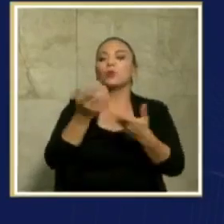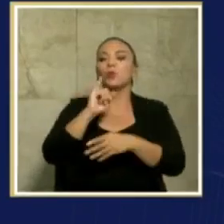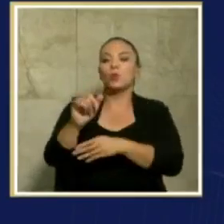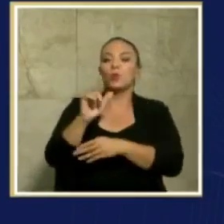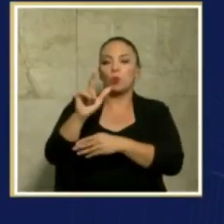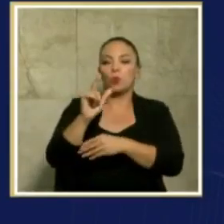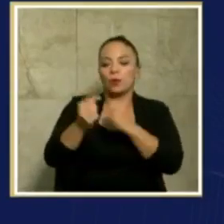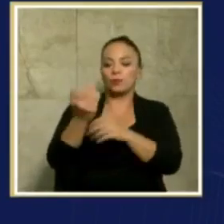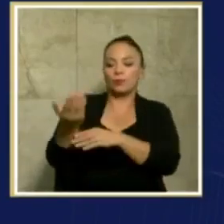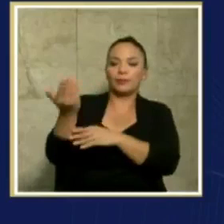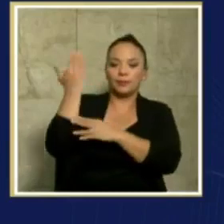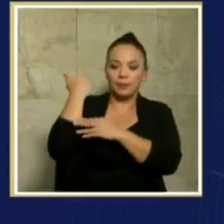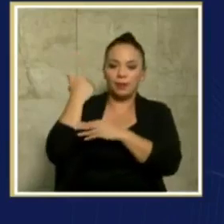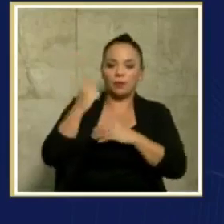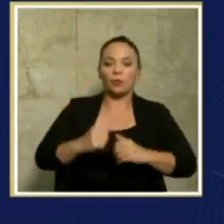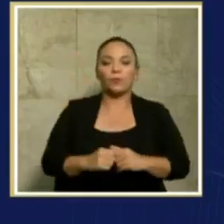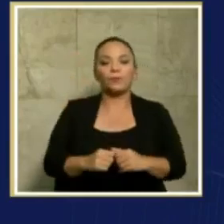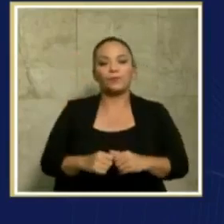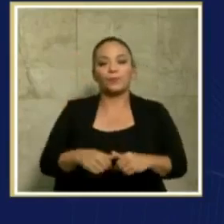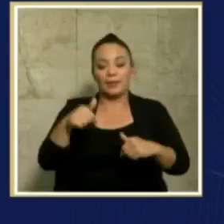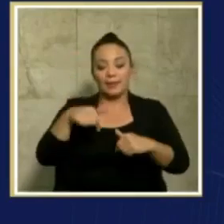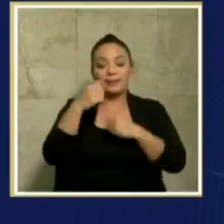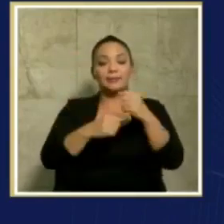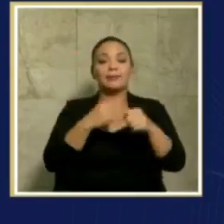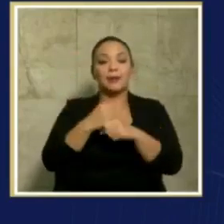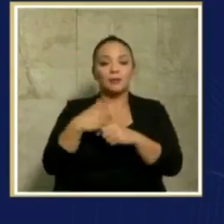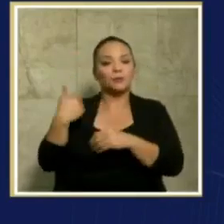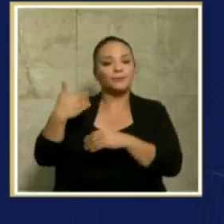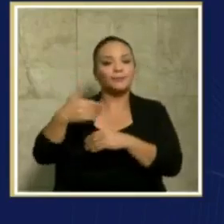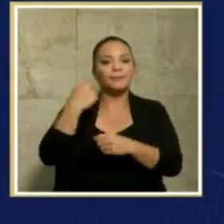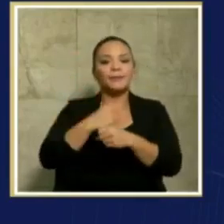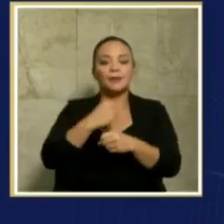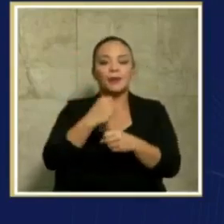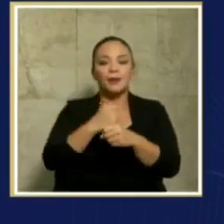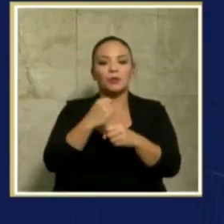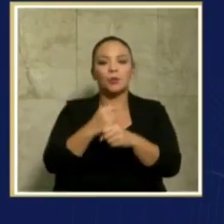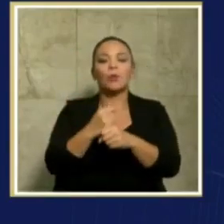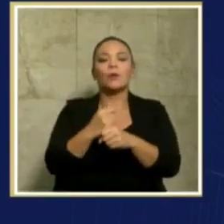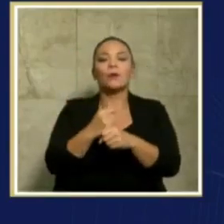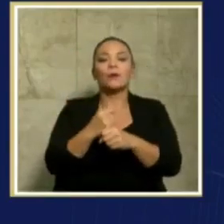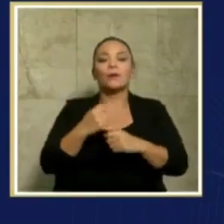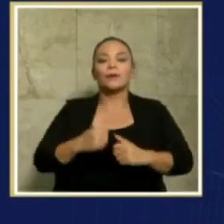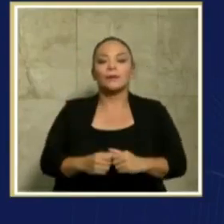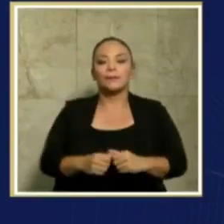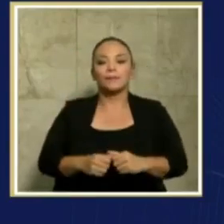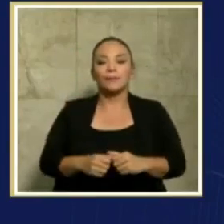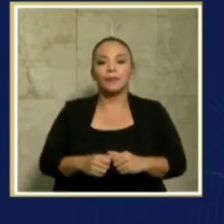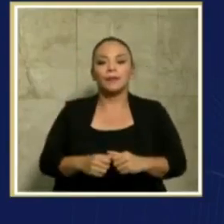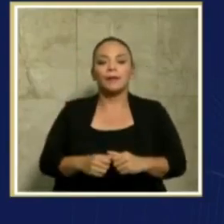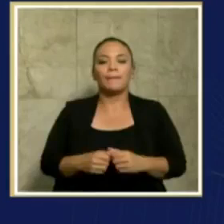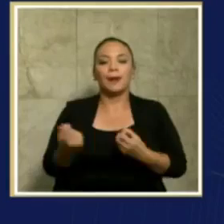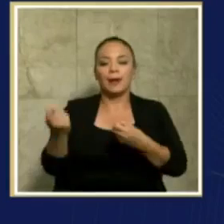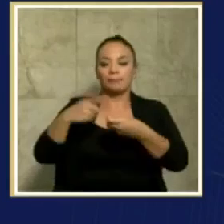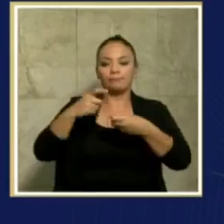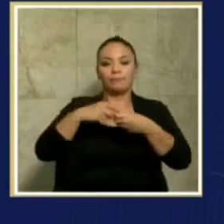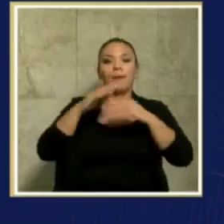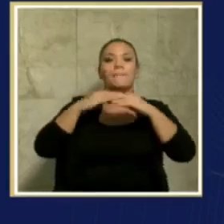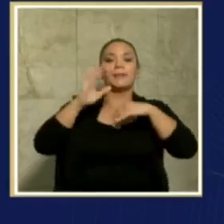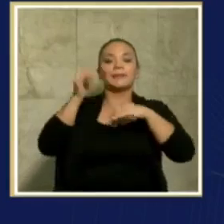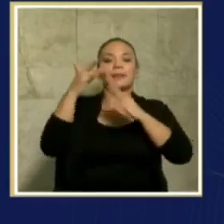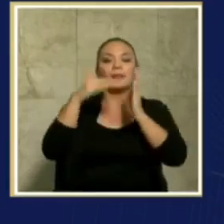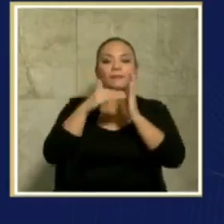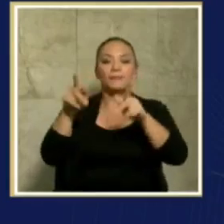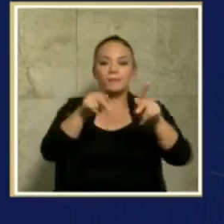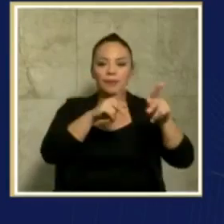julio del año pasado. Este año hemos venido trabajando para inscribir más de 10.000 personas que se